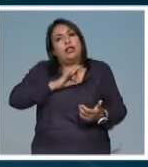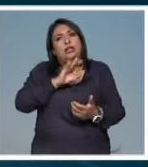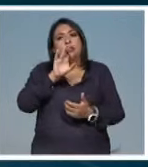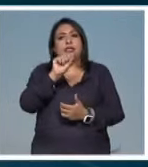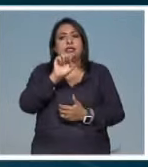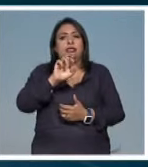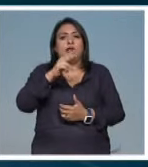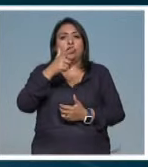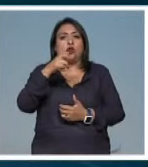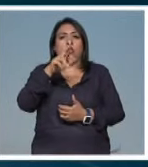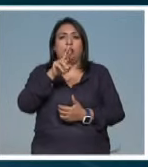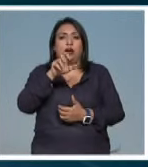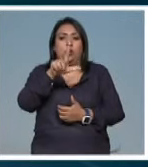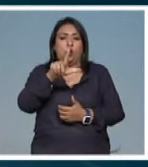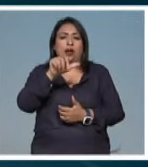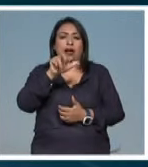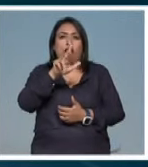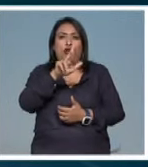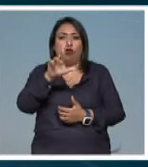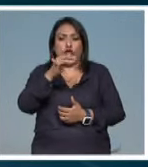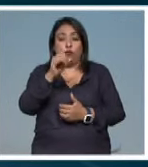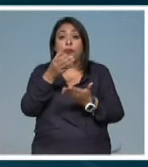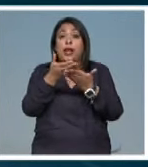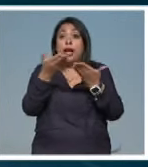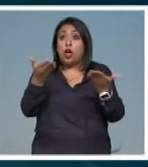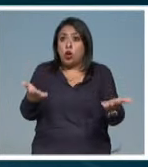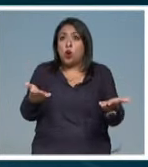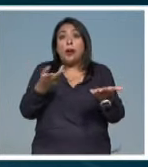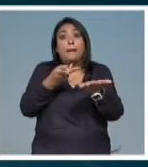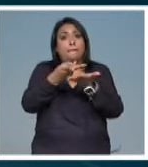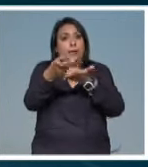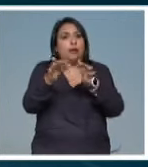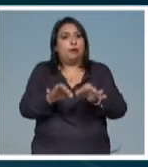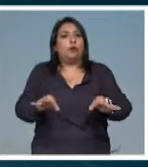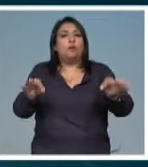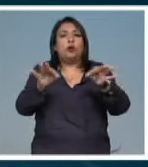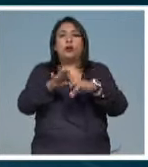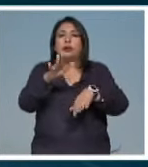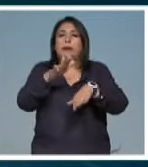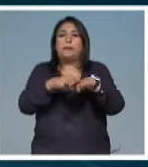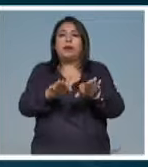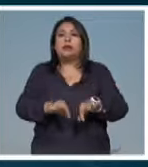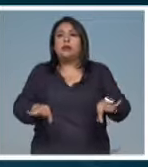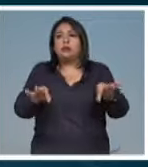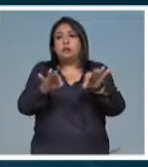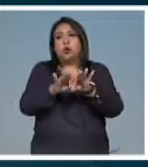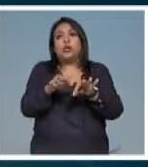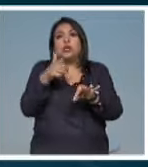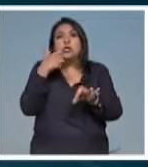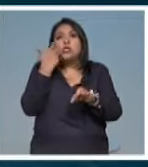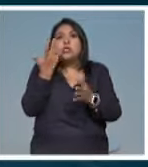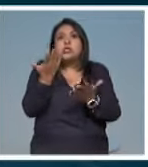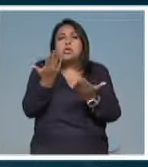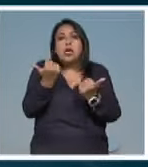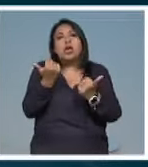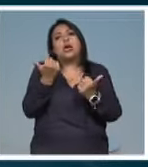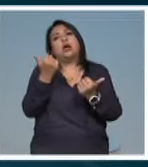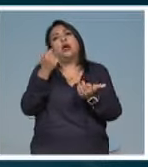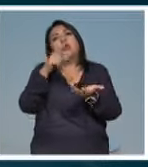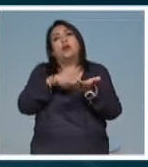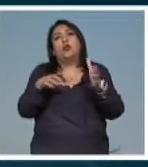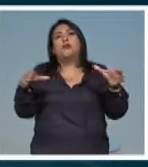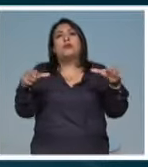Sergio Raúl Arroyo. Y ahora vamos con un galardón importante, uno de los más importantes y codiciados en